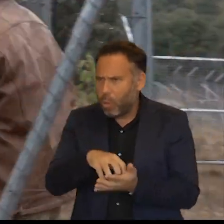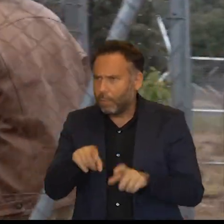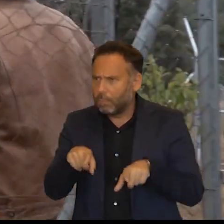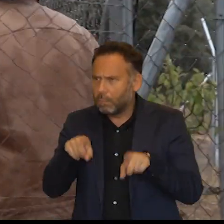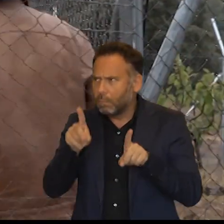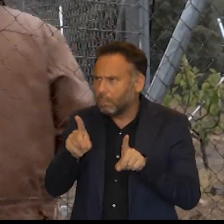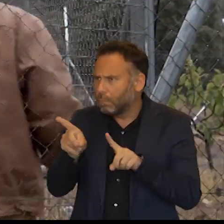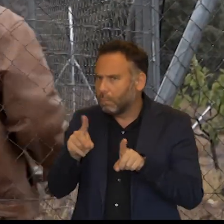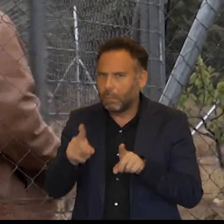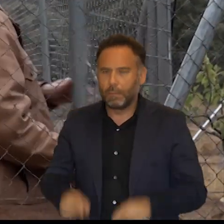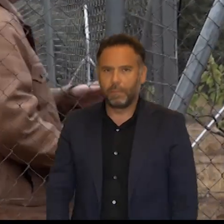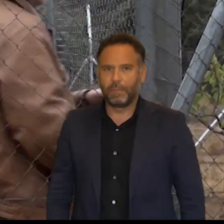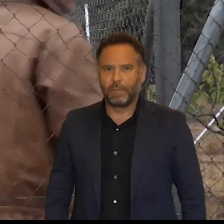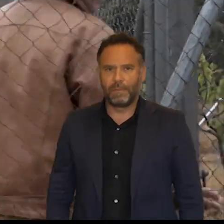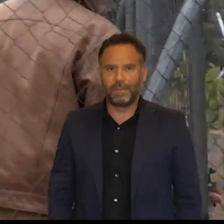¡Uy, uy, uy, uy, uy!